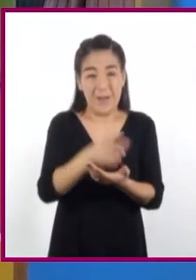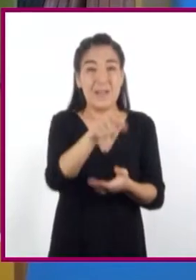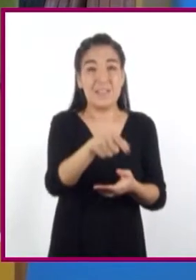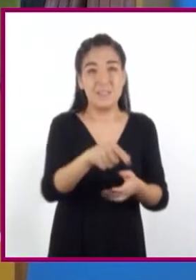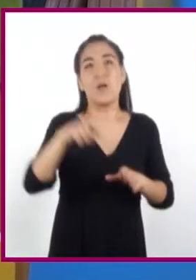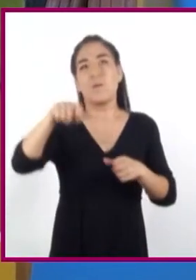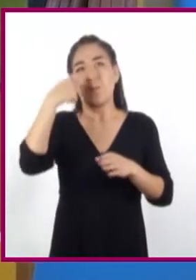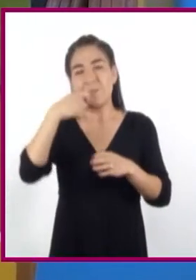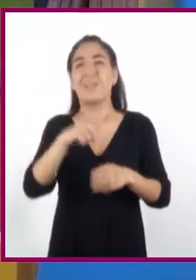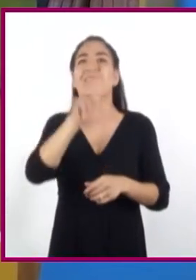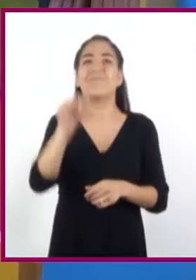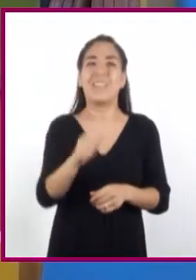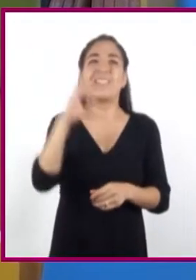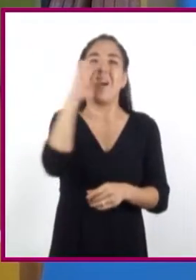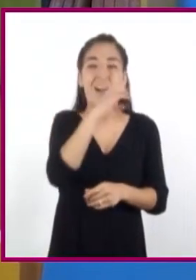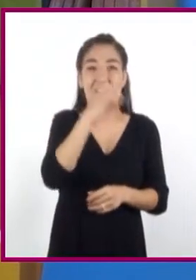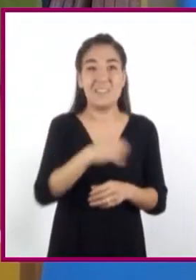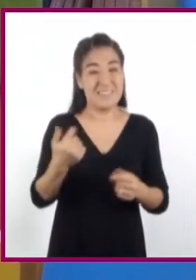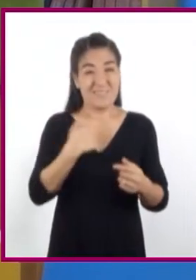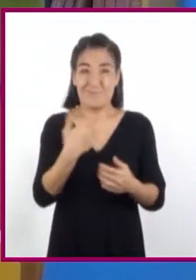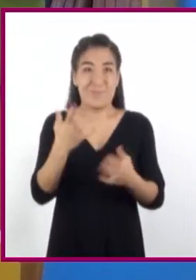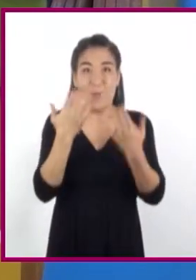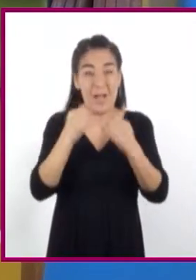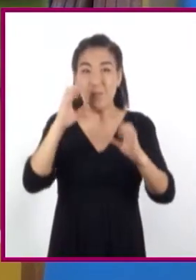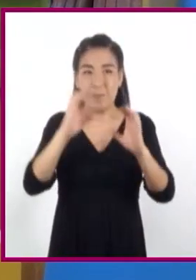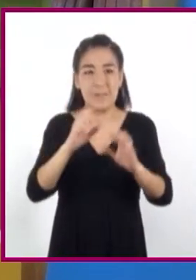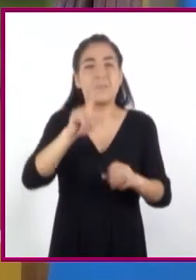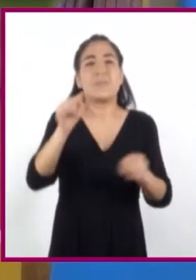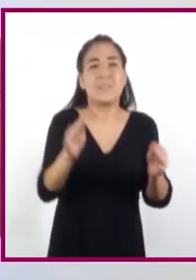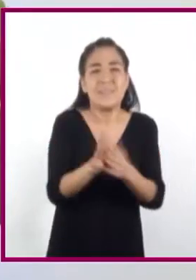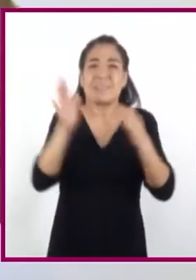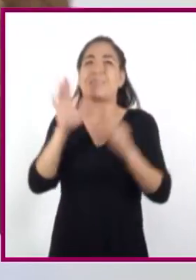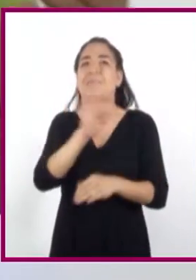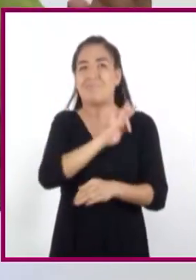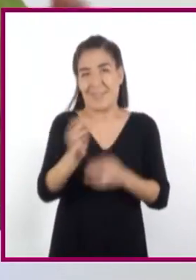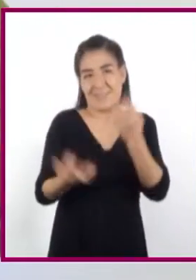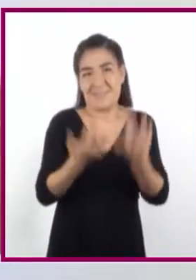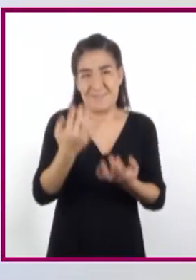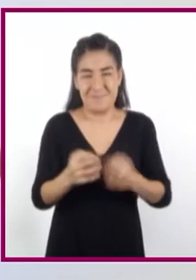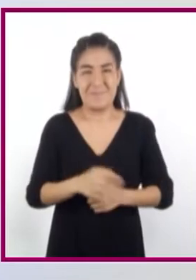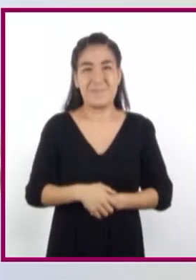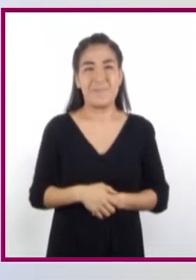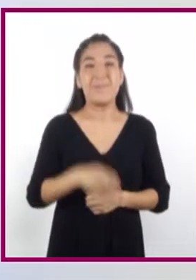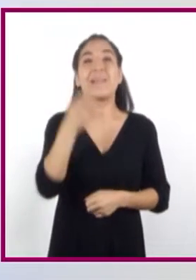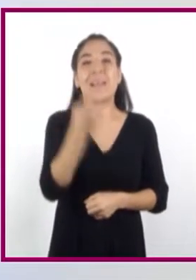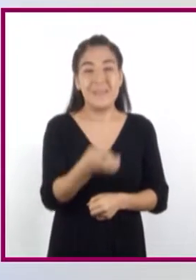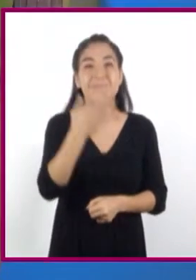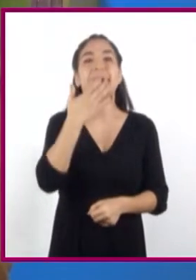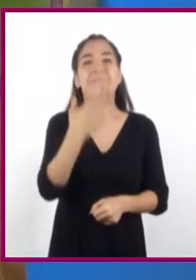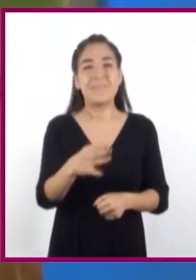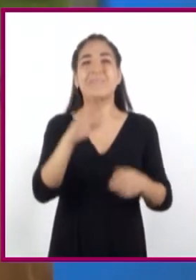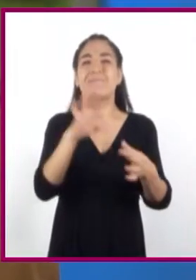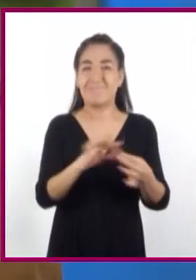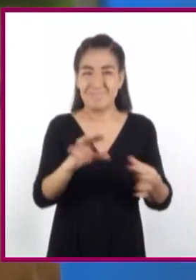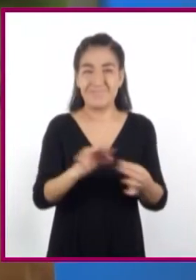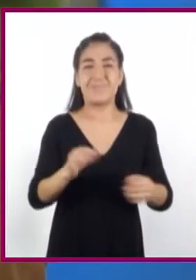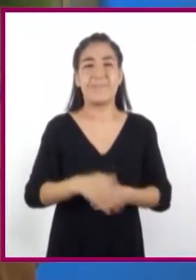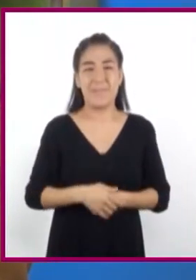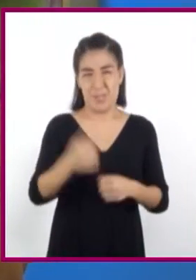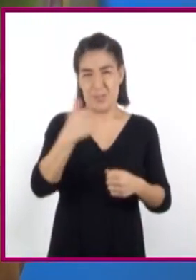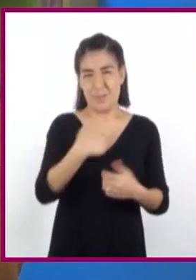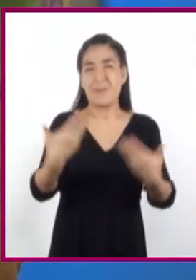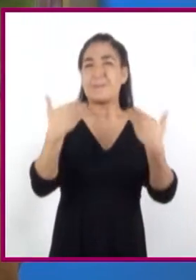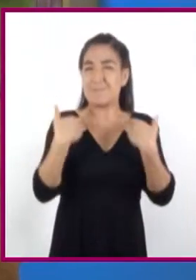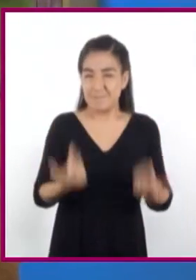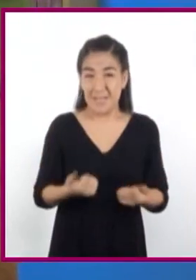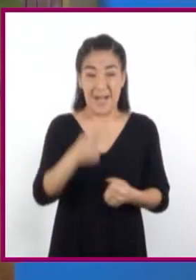va a calentar y si no tengo cuidado, me puedo quemar. Todo eso es correcto, Enrique. Entiendo